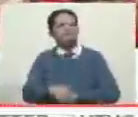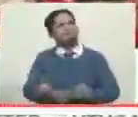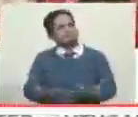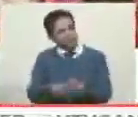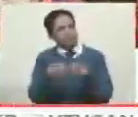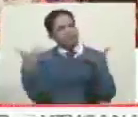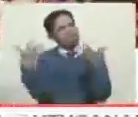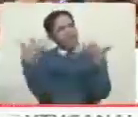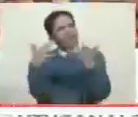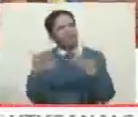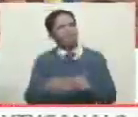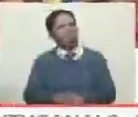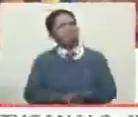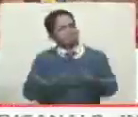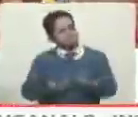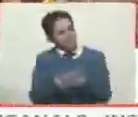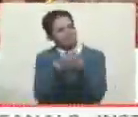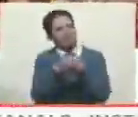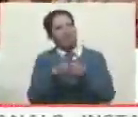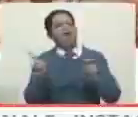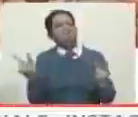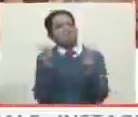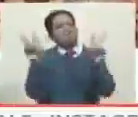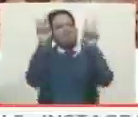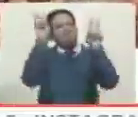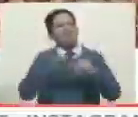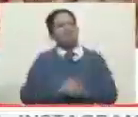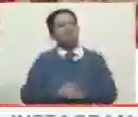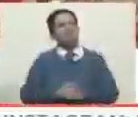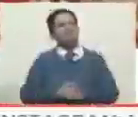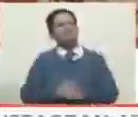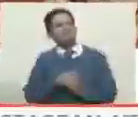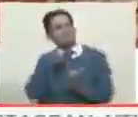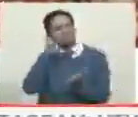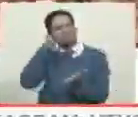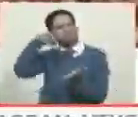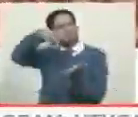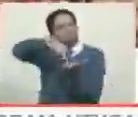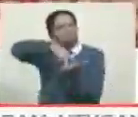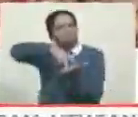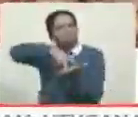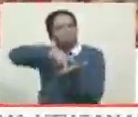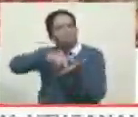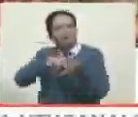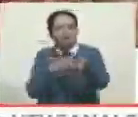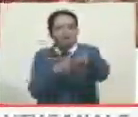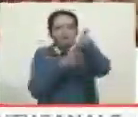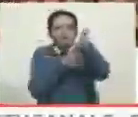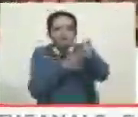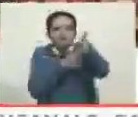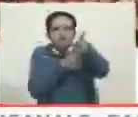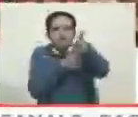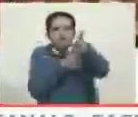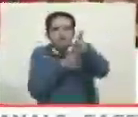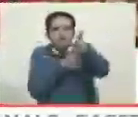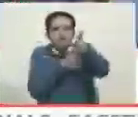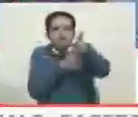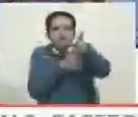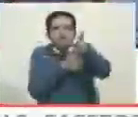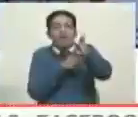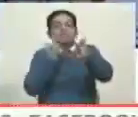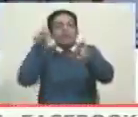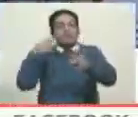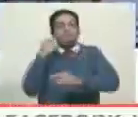nos vamos a la victoria rodilla en tierra fusil al hombro mayonesa